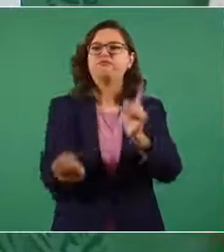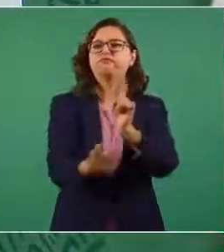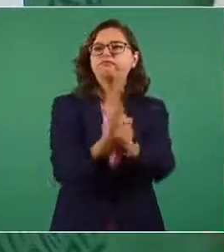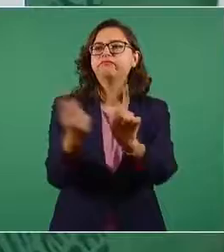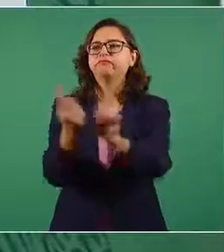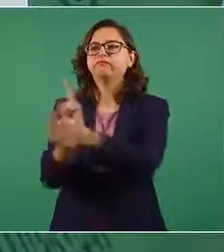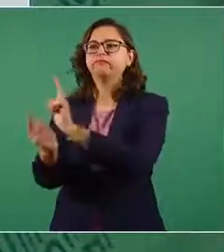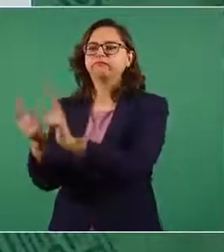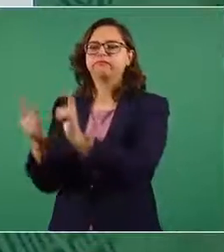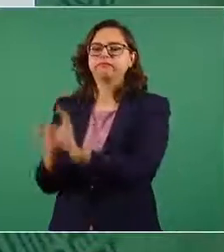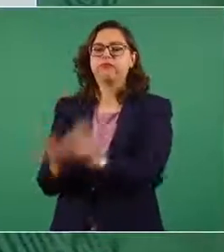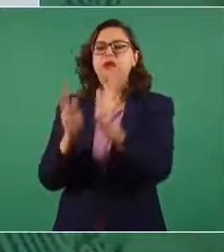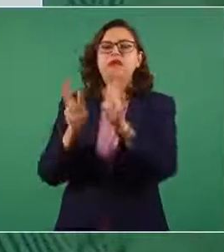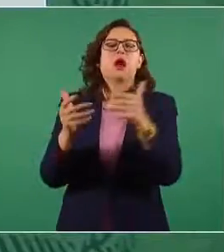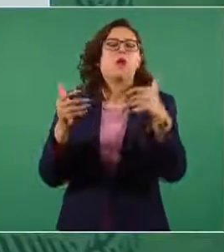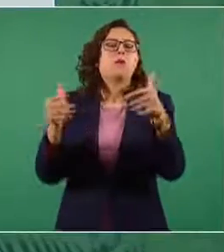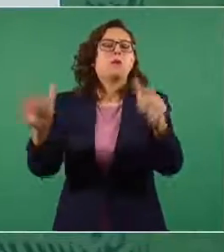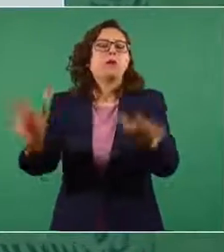Entonces, no nos adelantemos.